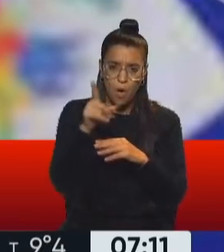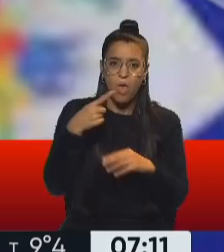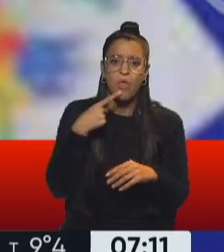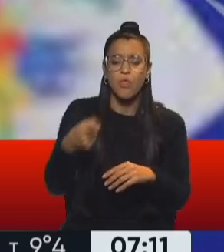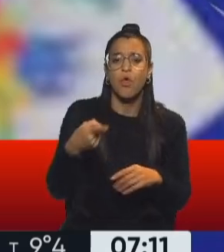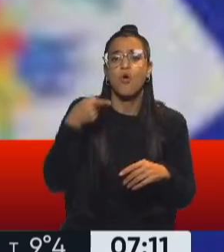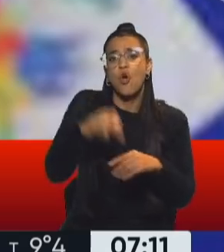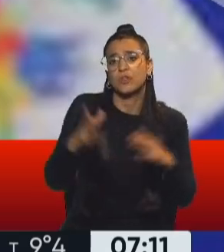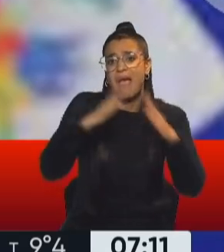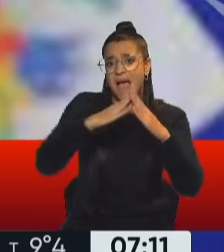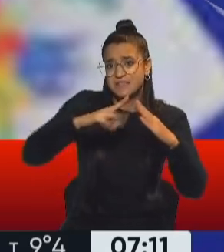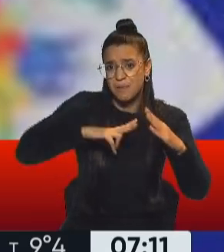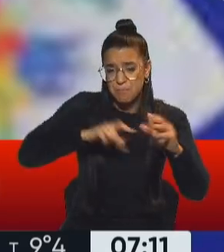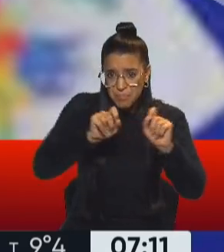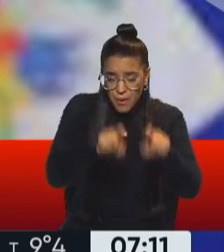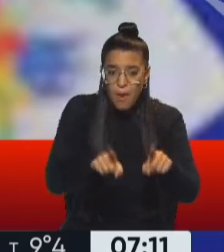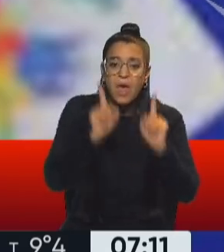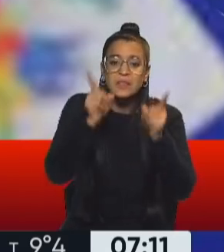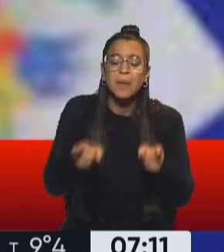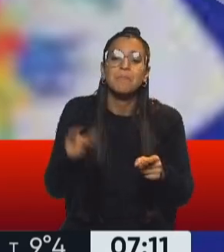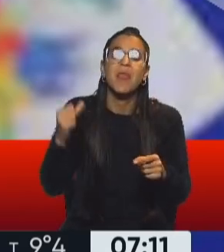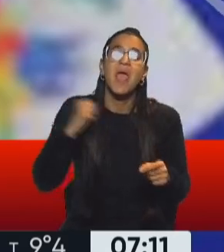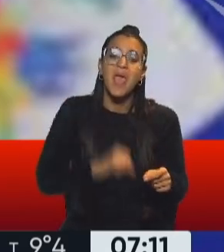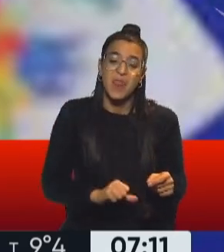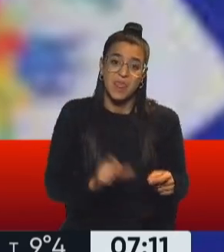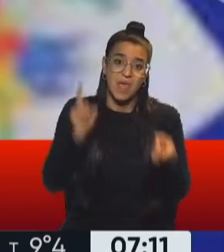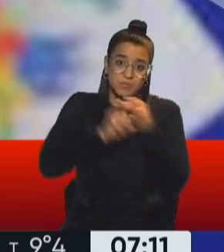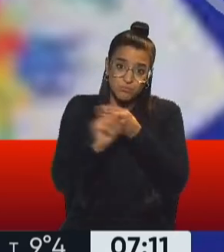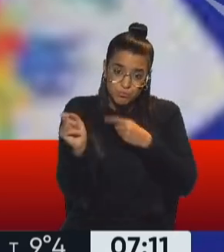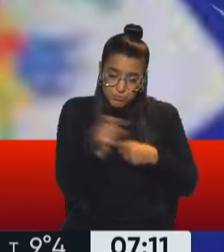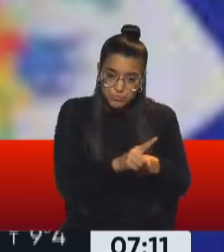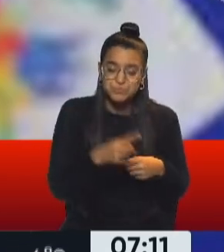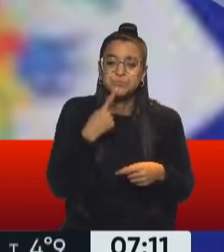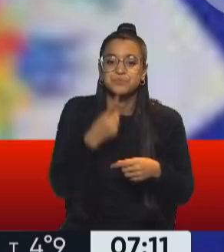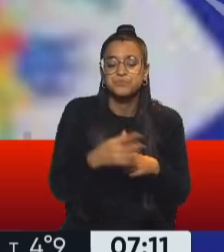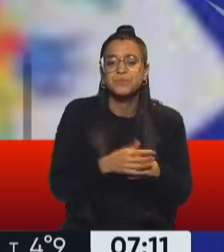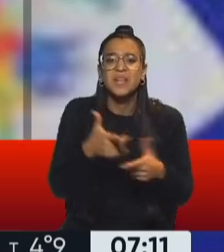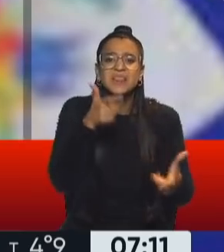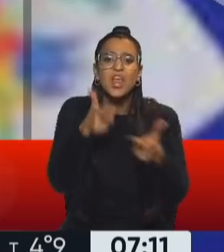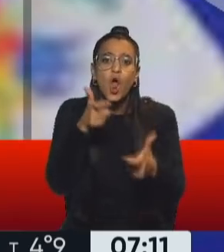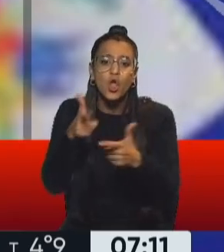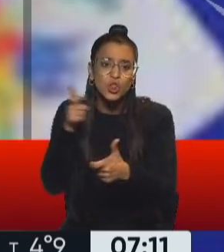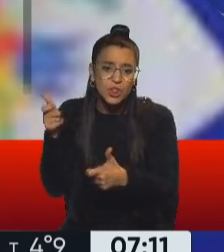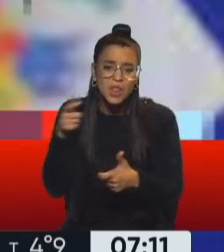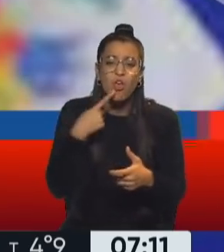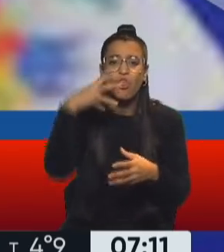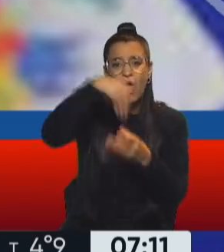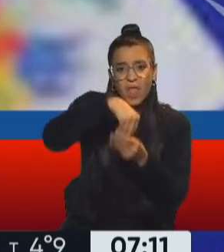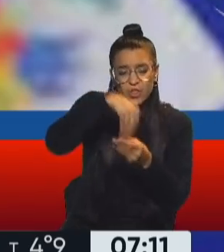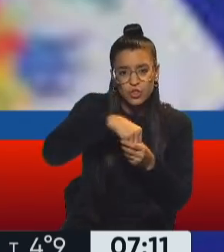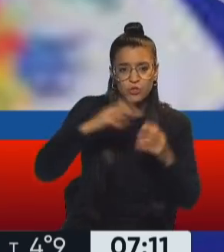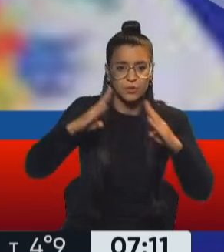su residencia privada. También resultó herida la primera dama a raíz de un tiroteo que se generó en el interior